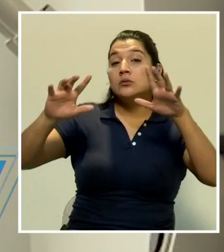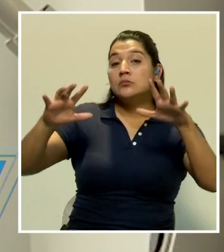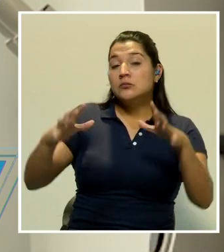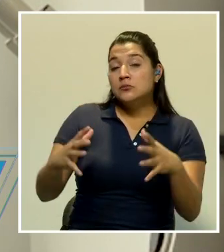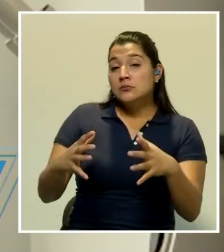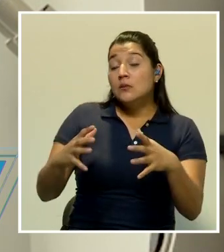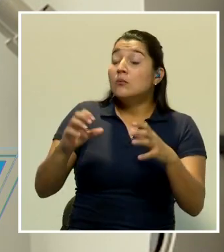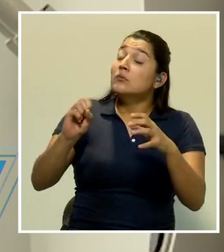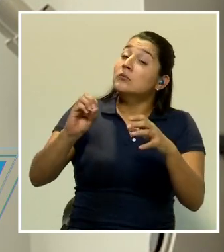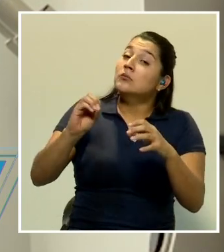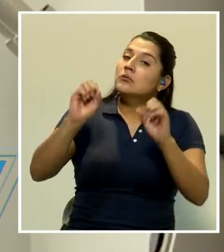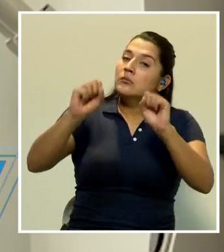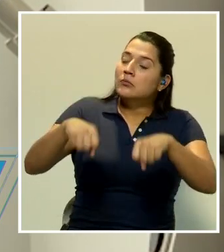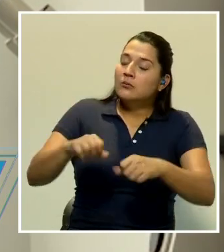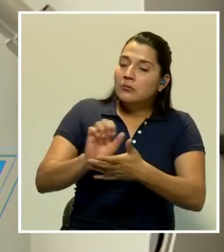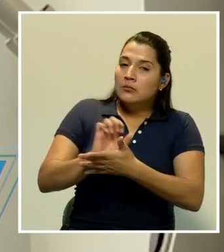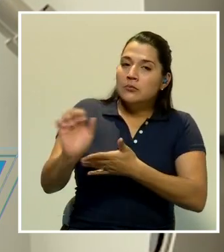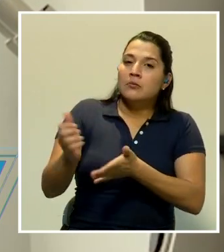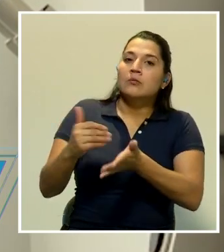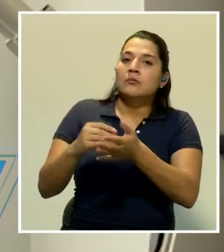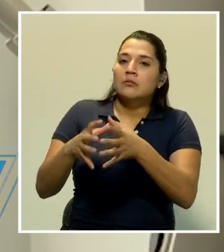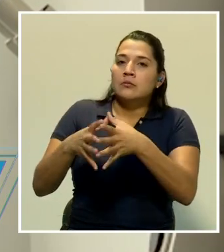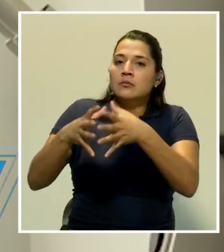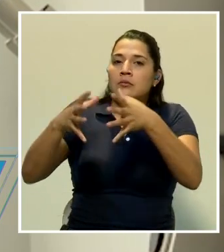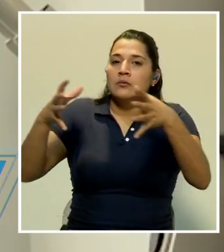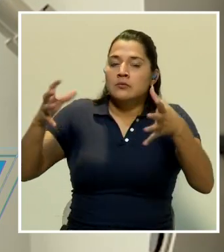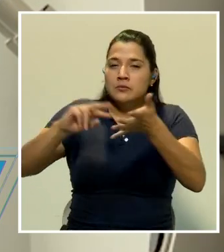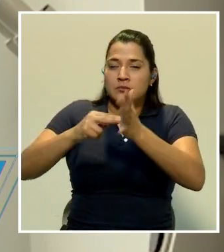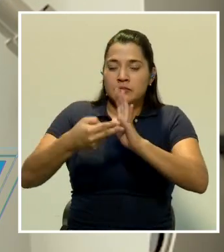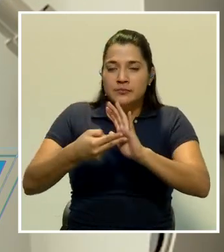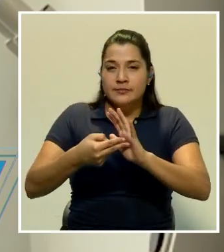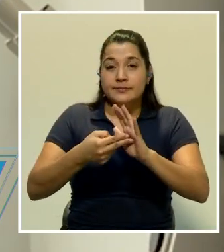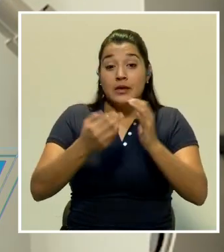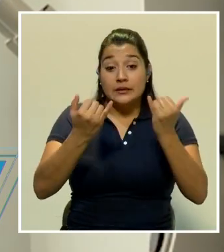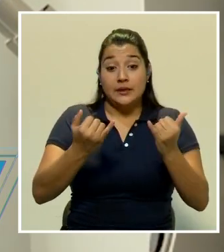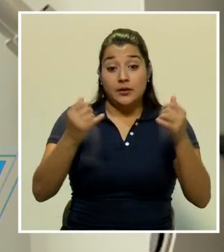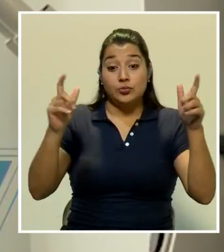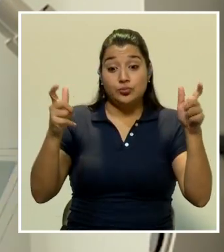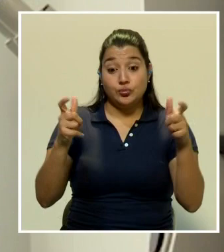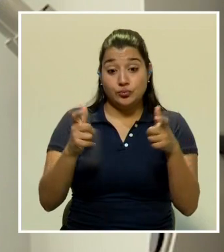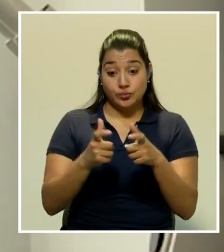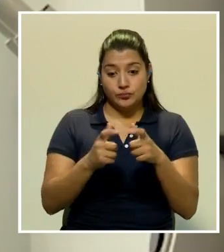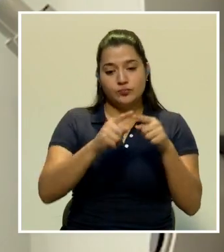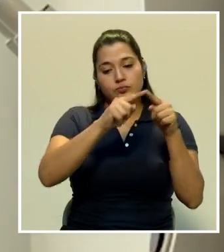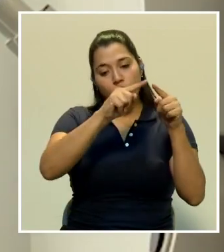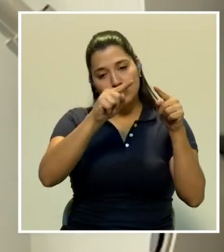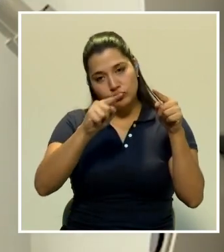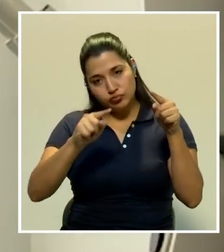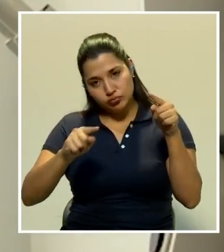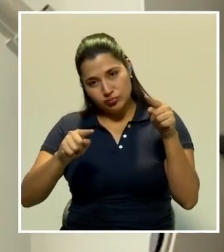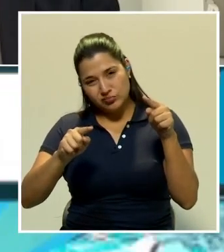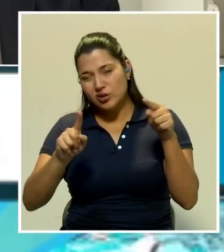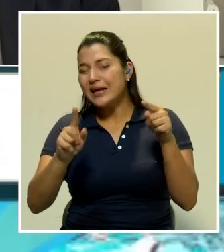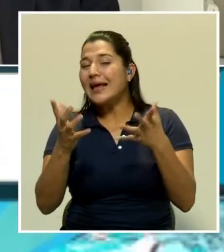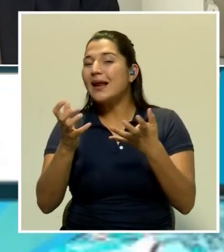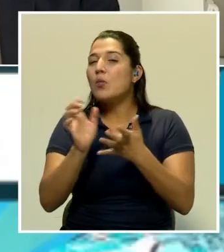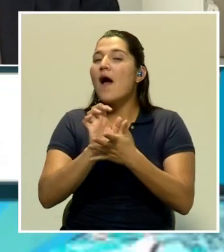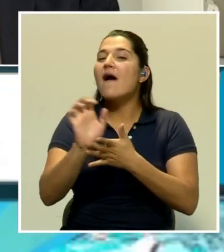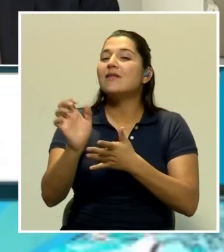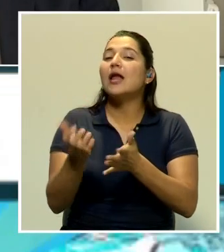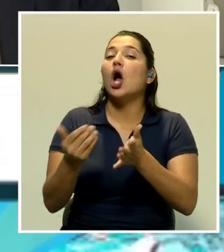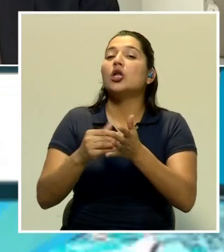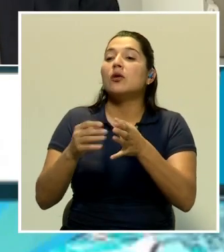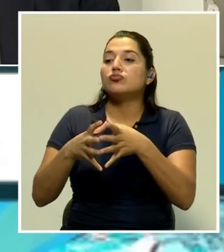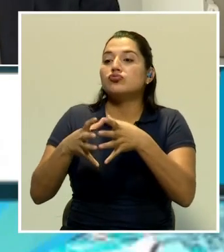a evitar una segunda ola, porque el sistema médico ni en Alemania ni en otros países es